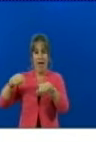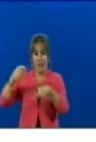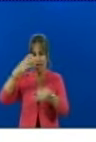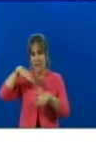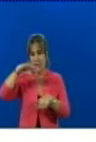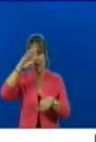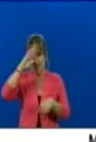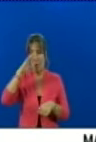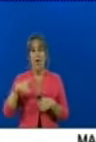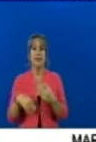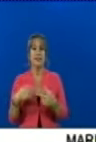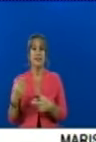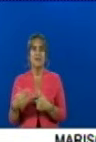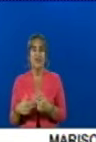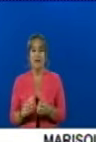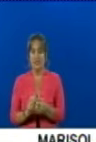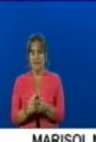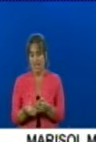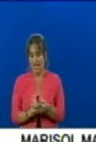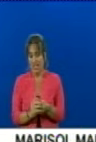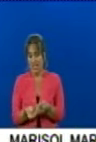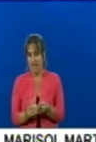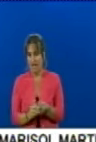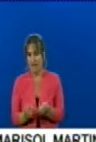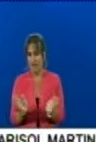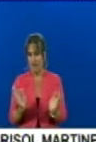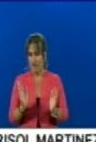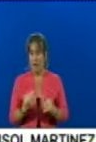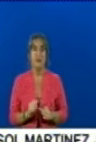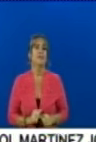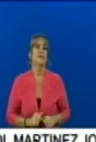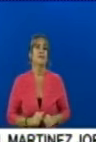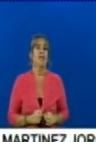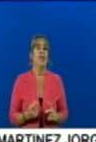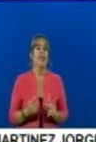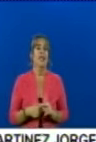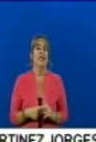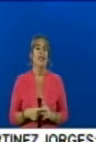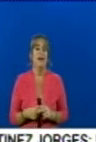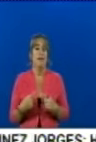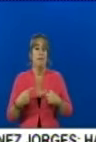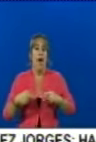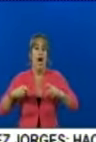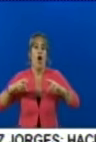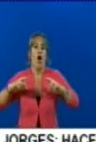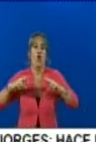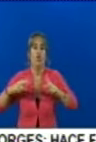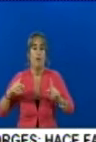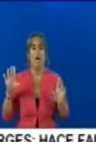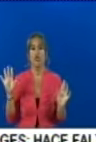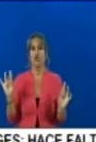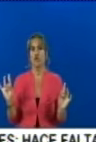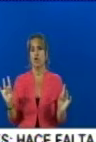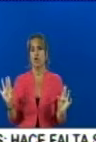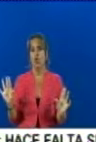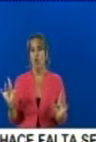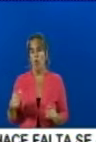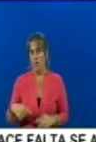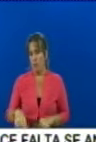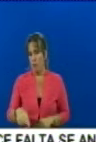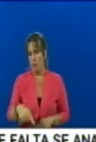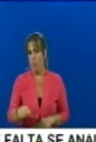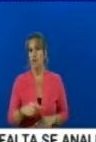país, se descascara, o sea, se entrega sin cáscara, y la industria va a volver a comenzar a hacer yogur de soya